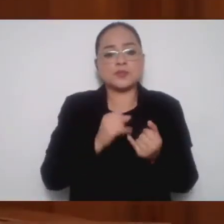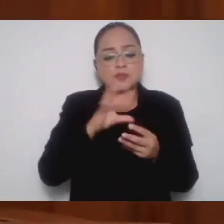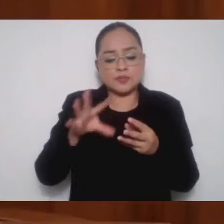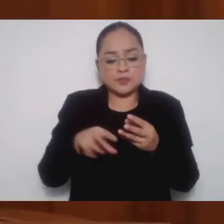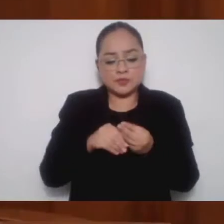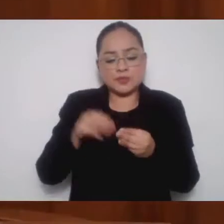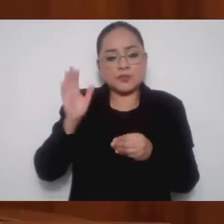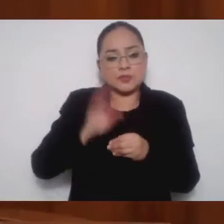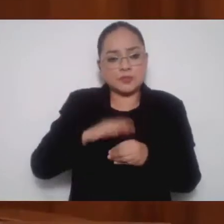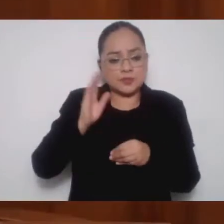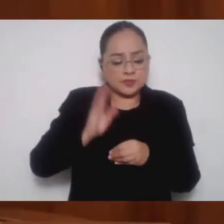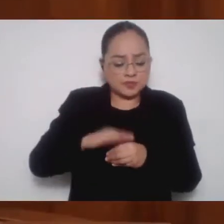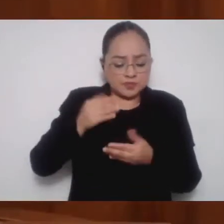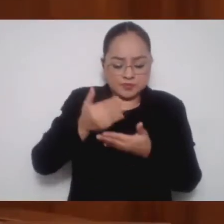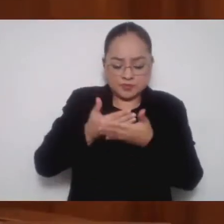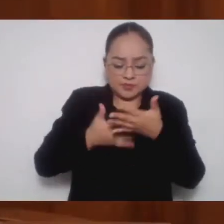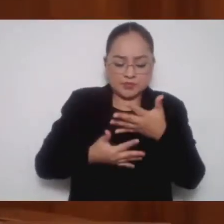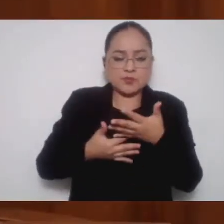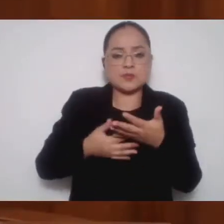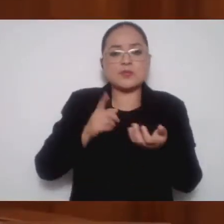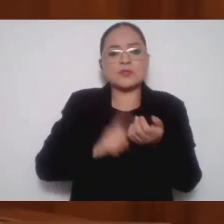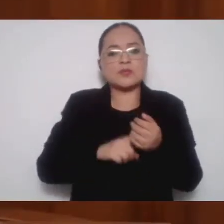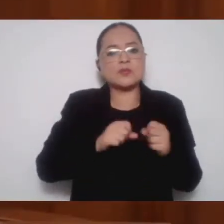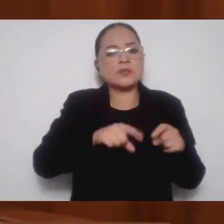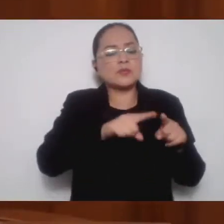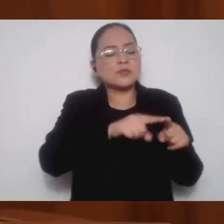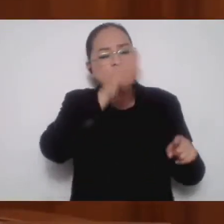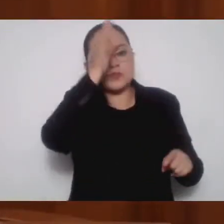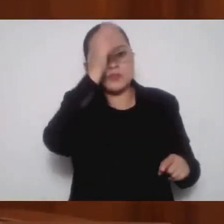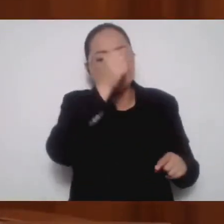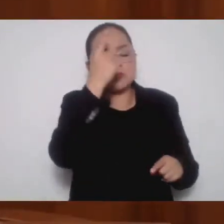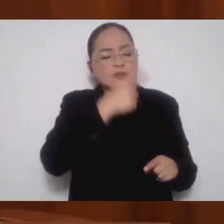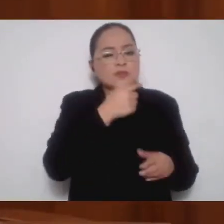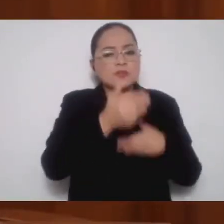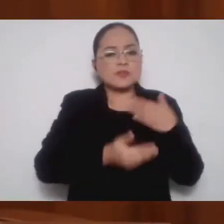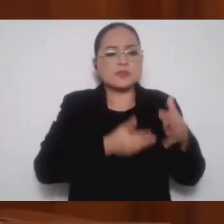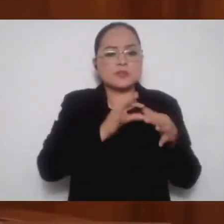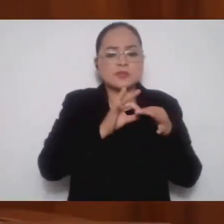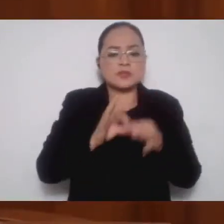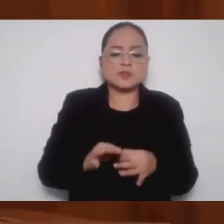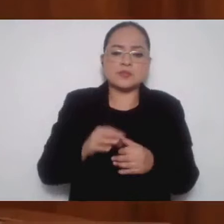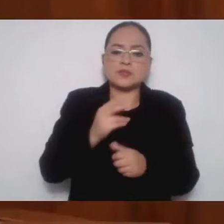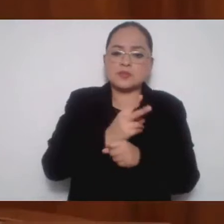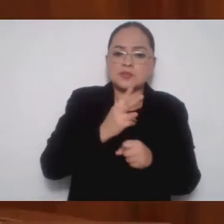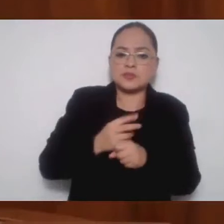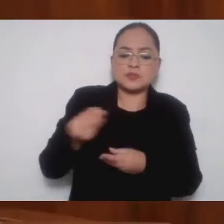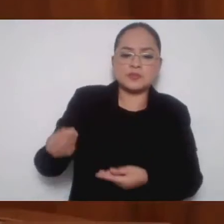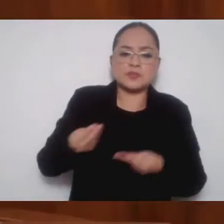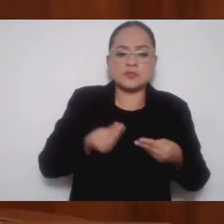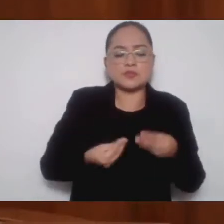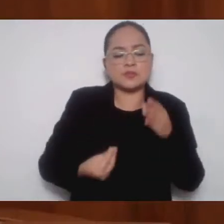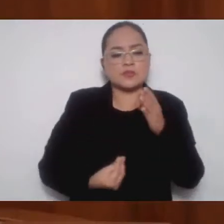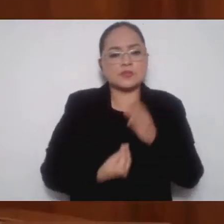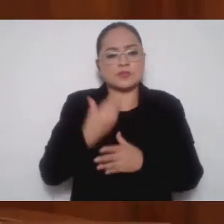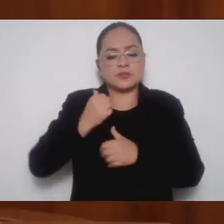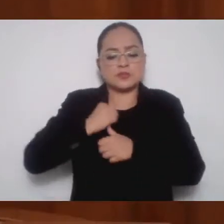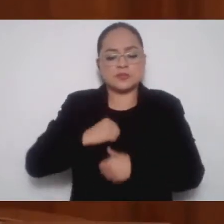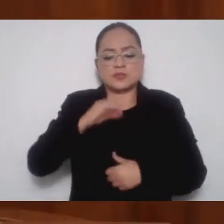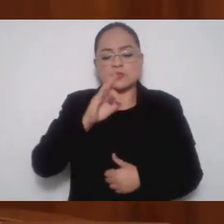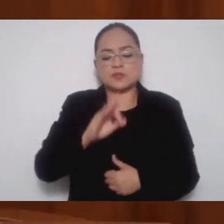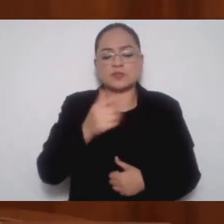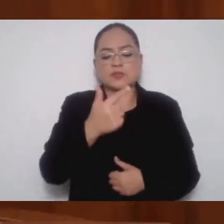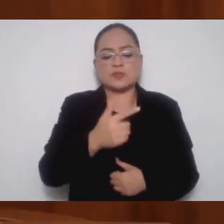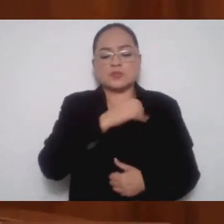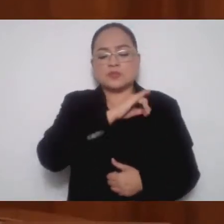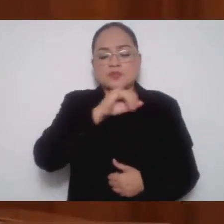elementos adicionales señalados en el acuerdo por el que se establece el proceso y la convocatoria para designar a